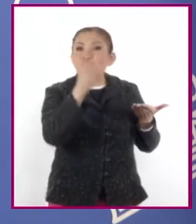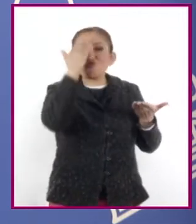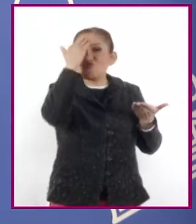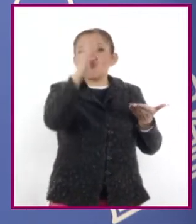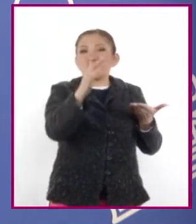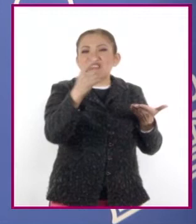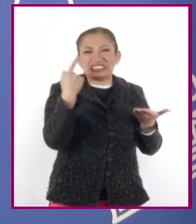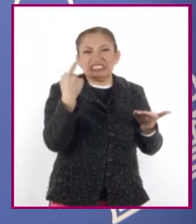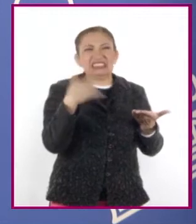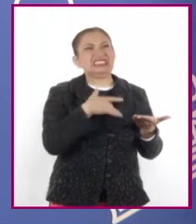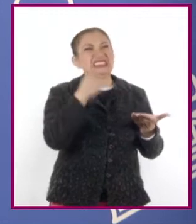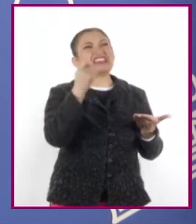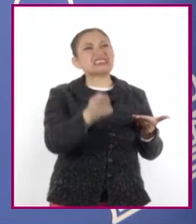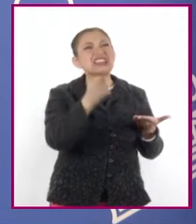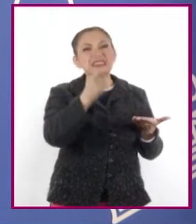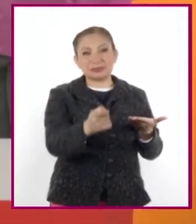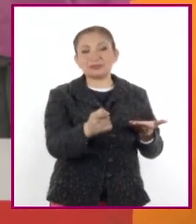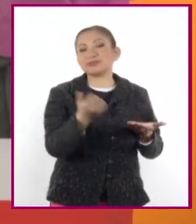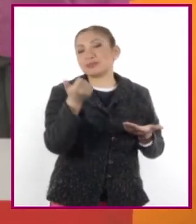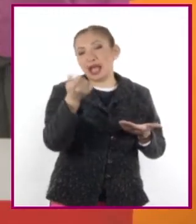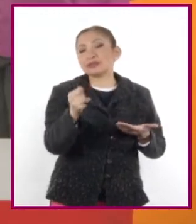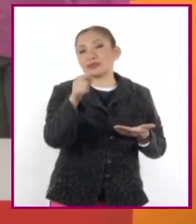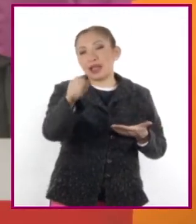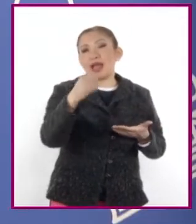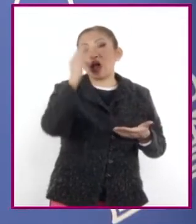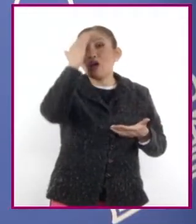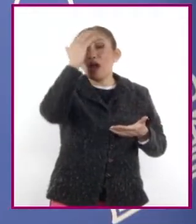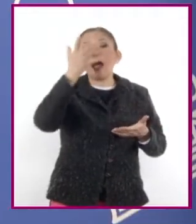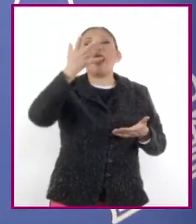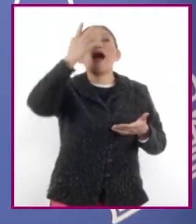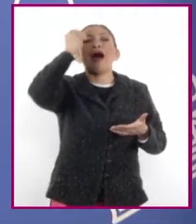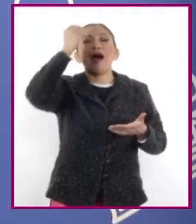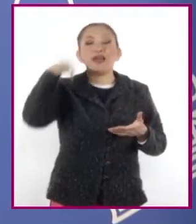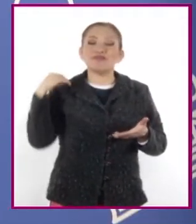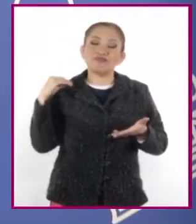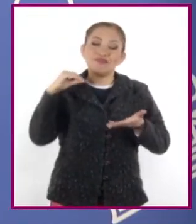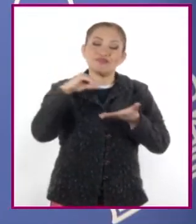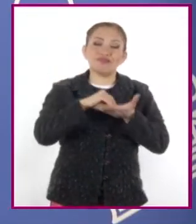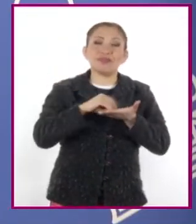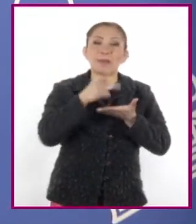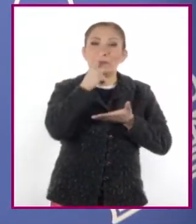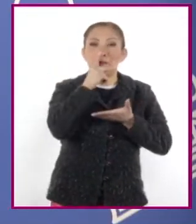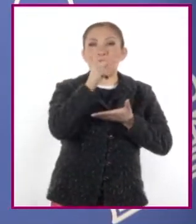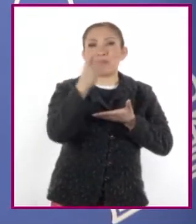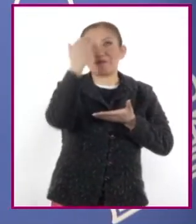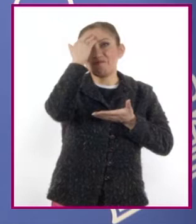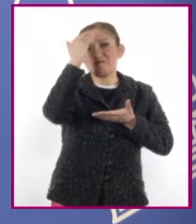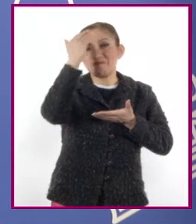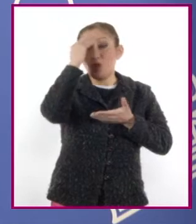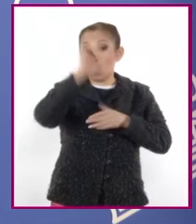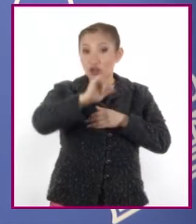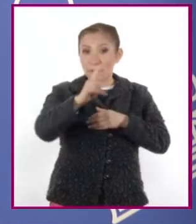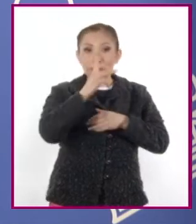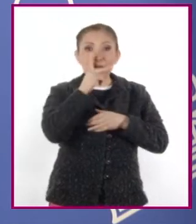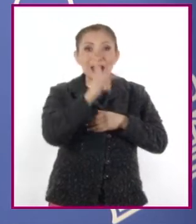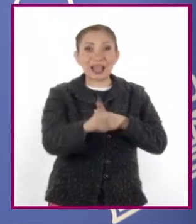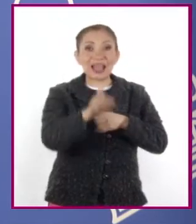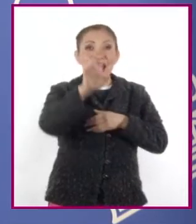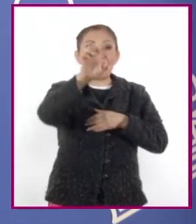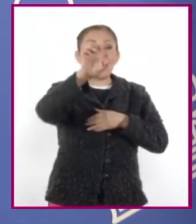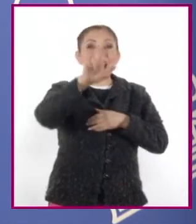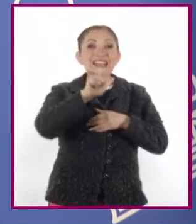no te suenan del todo. Así las conoces y las sumas a tu vocabulario. Ahí te va otra.